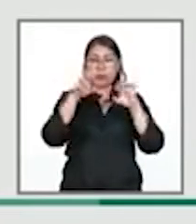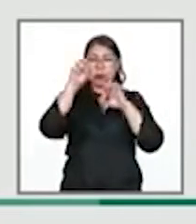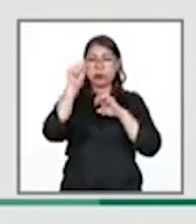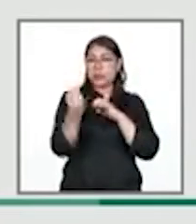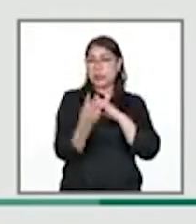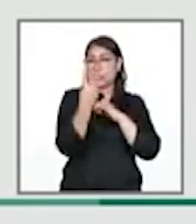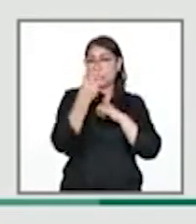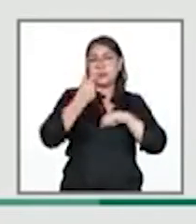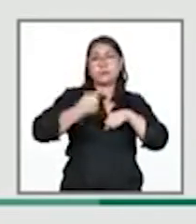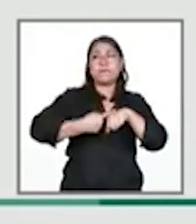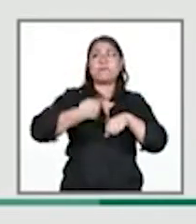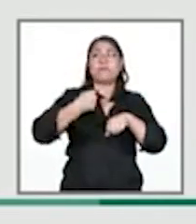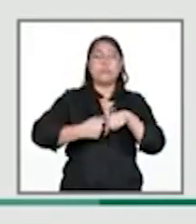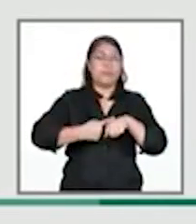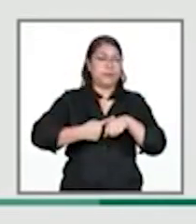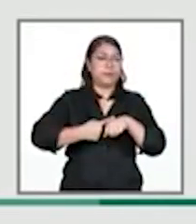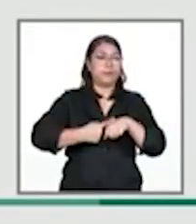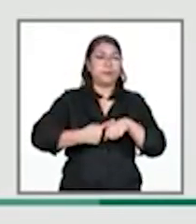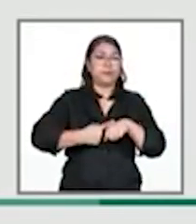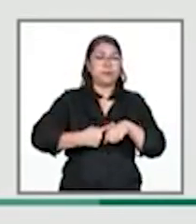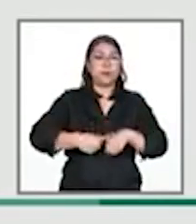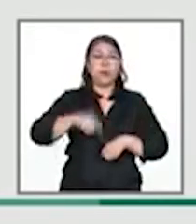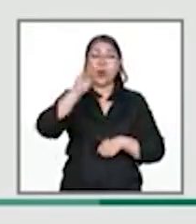906.863 casos confirmados y